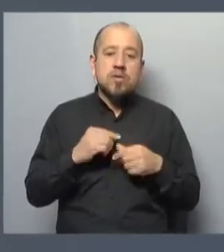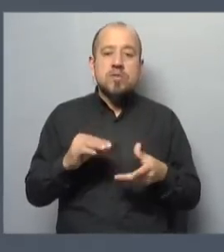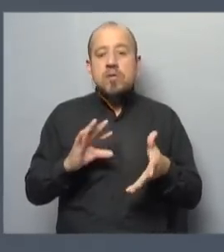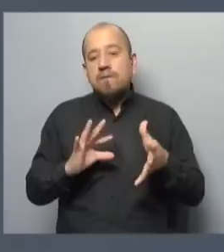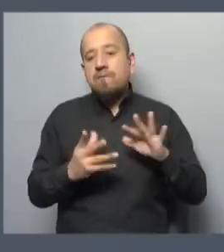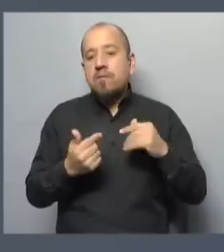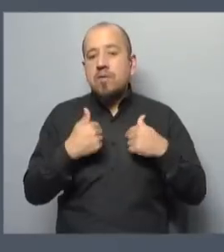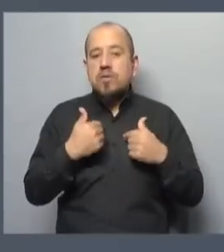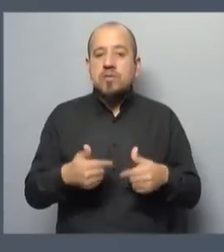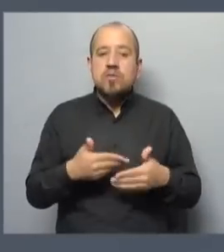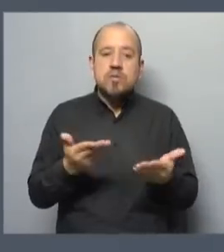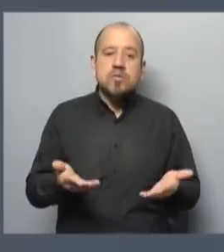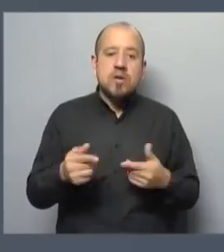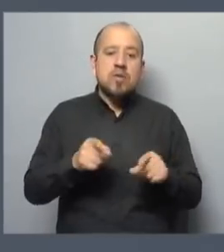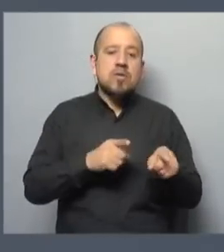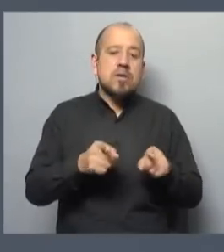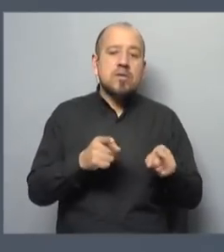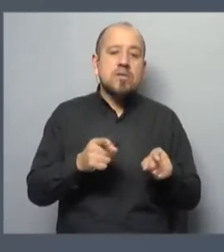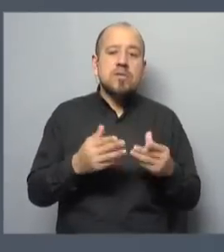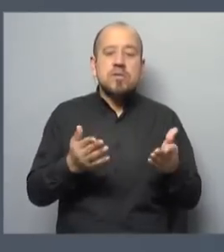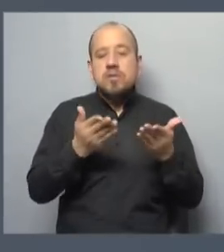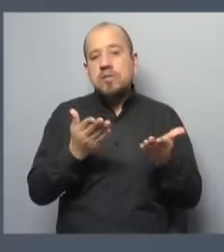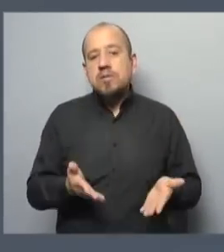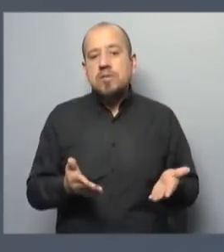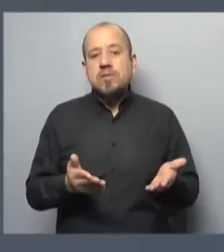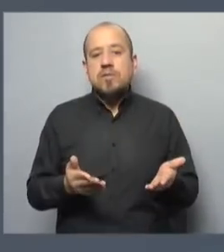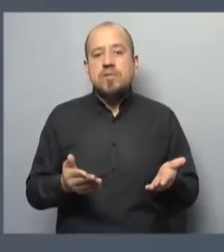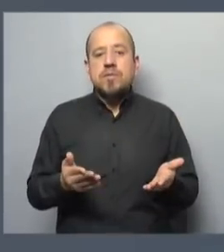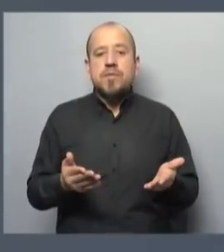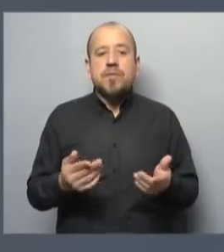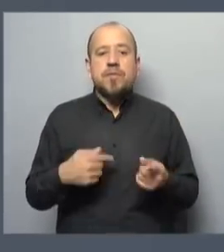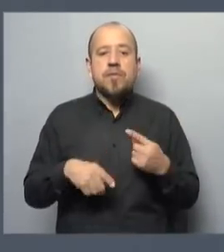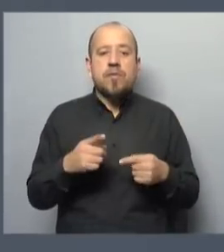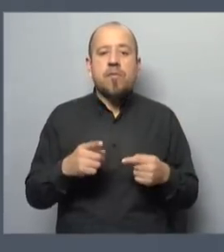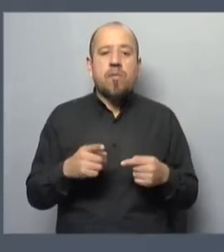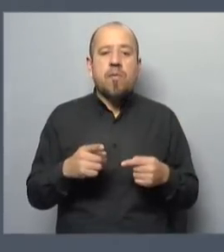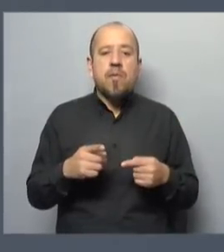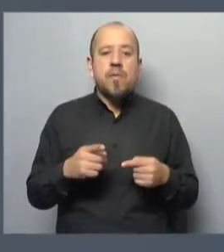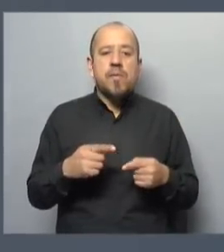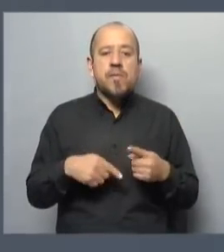estaba más emparentado a lo técnico a la estética digamos este y otros